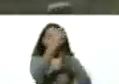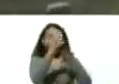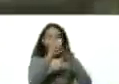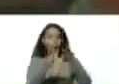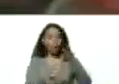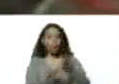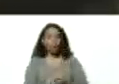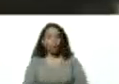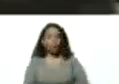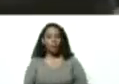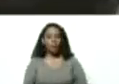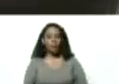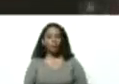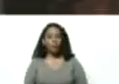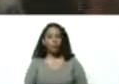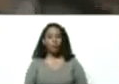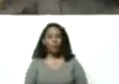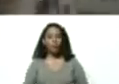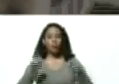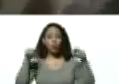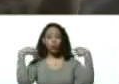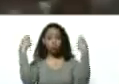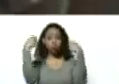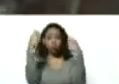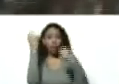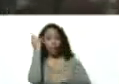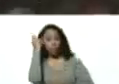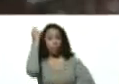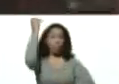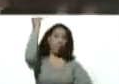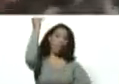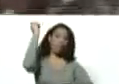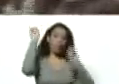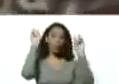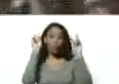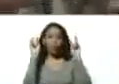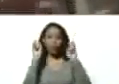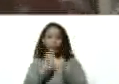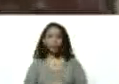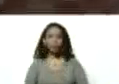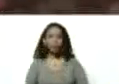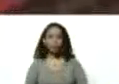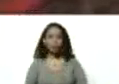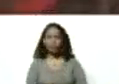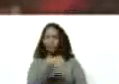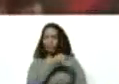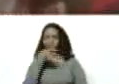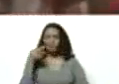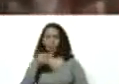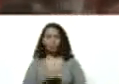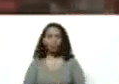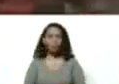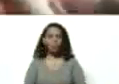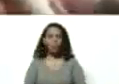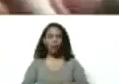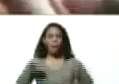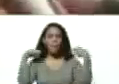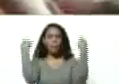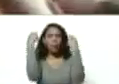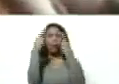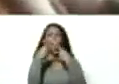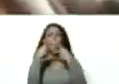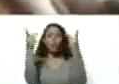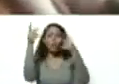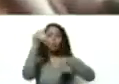innovadoras, creativas, maravillosas, de la campaña electoral,